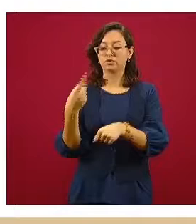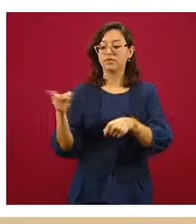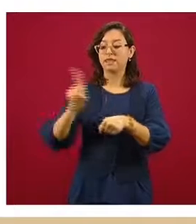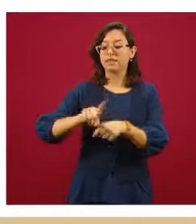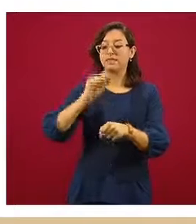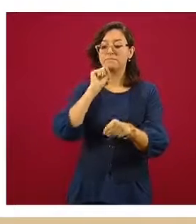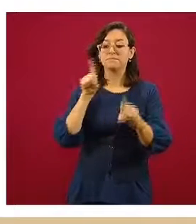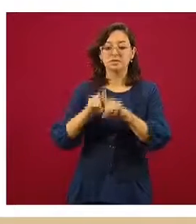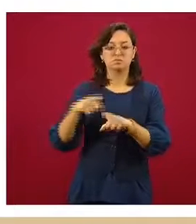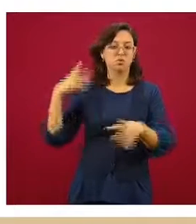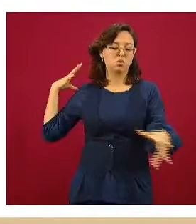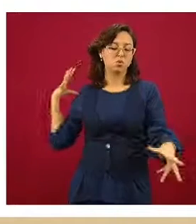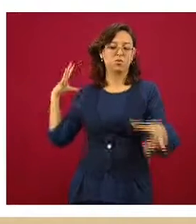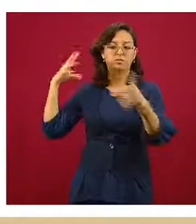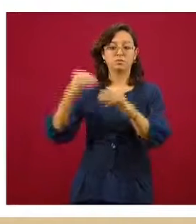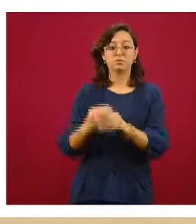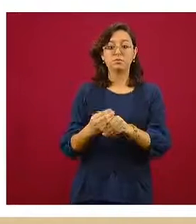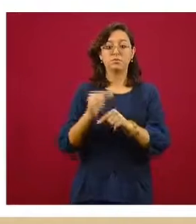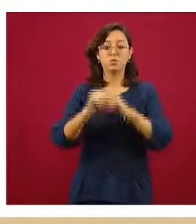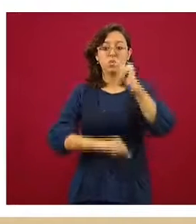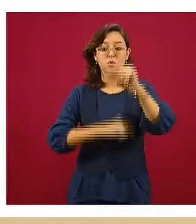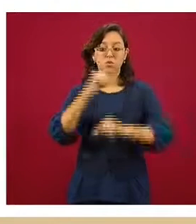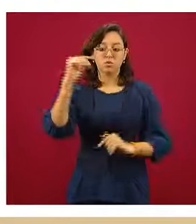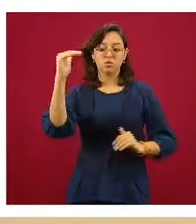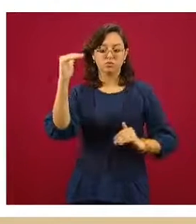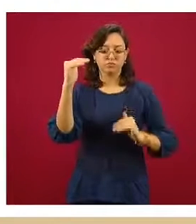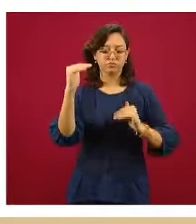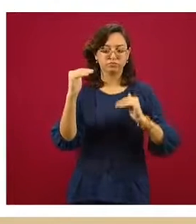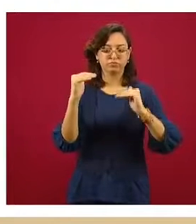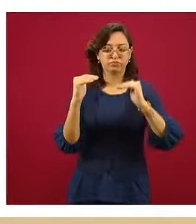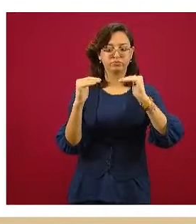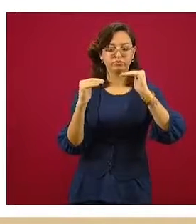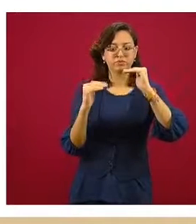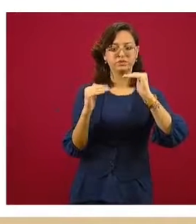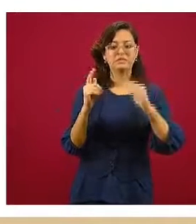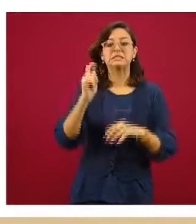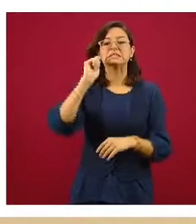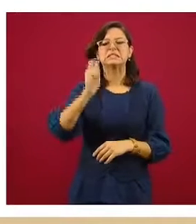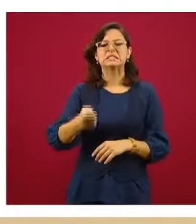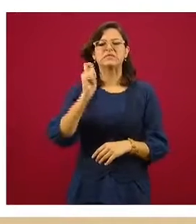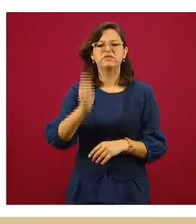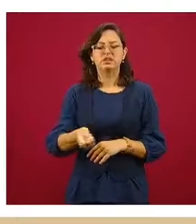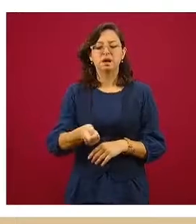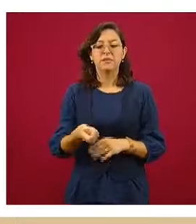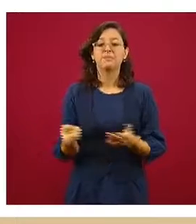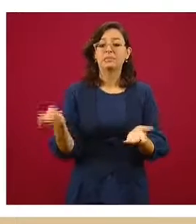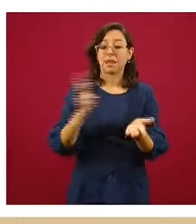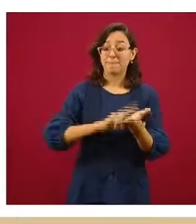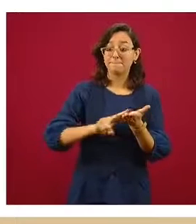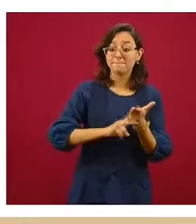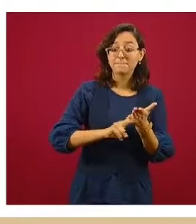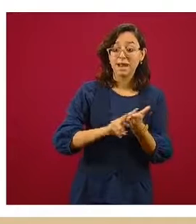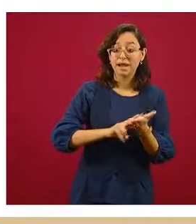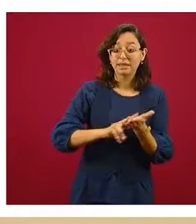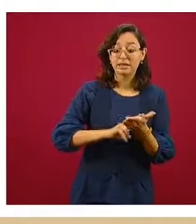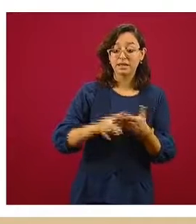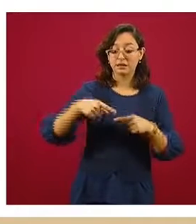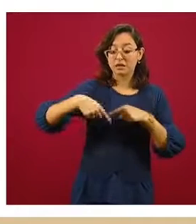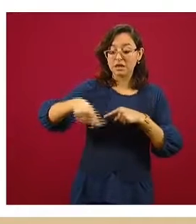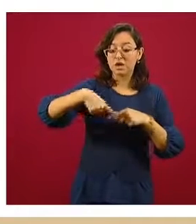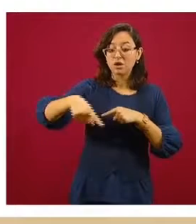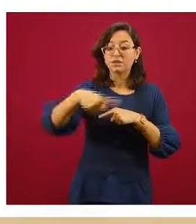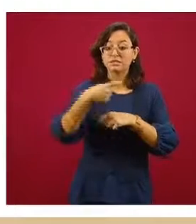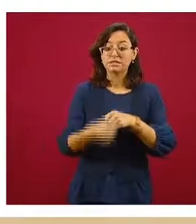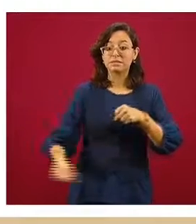de tamaño semejante estas dos barras. La interpretación de estas barras es cuando la barra verde, que es la semana presente,